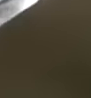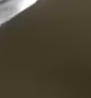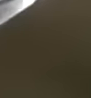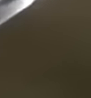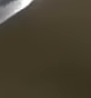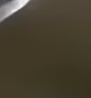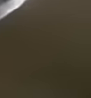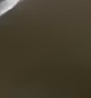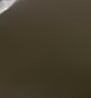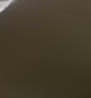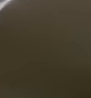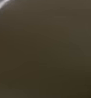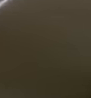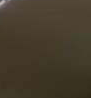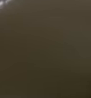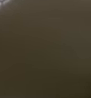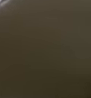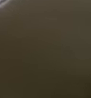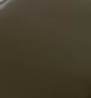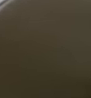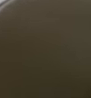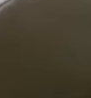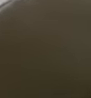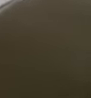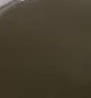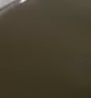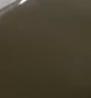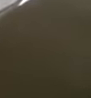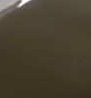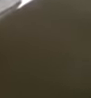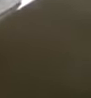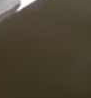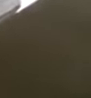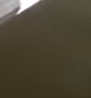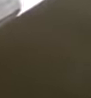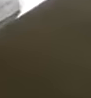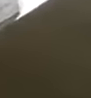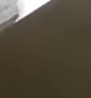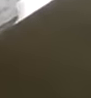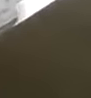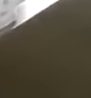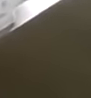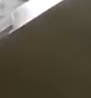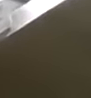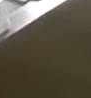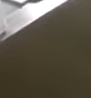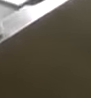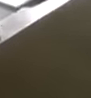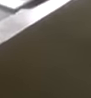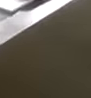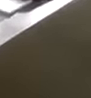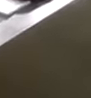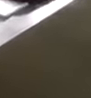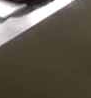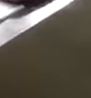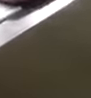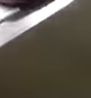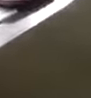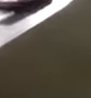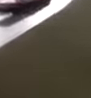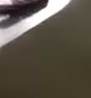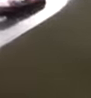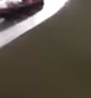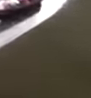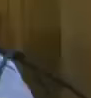sometido a votación, resultó aprobado. Del primero al cuarto punto, en relación con el orden del día, la Comisión Permanente de Política Exterior,